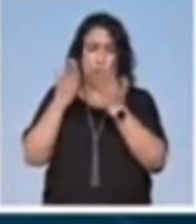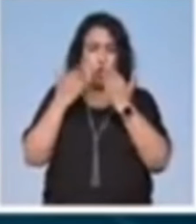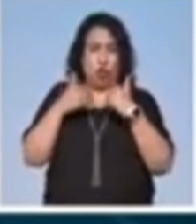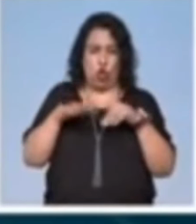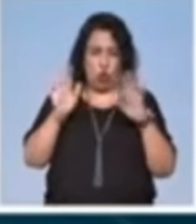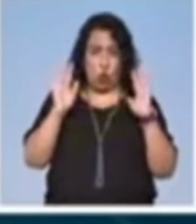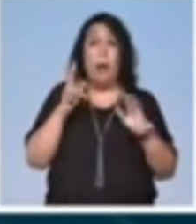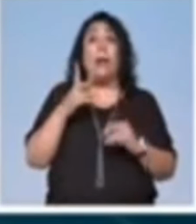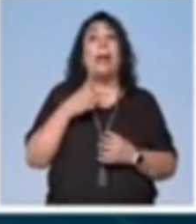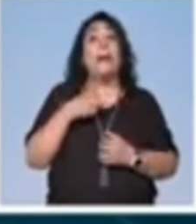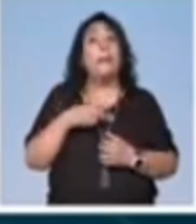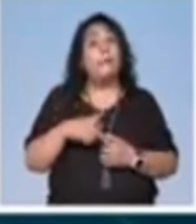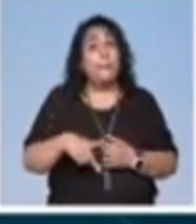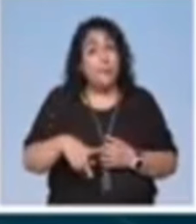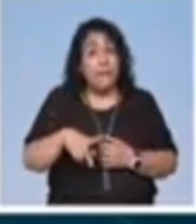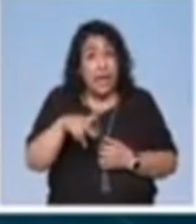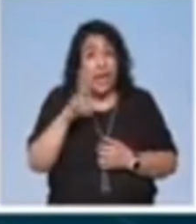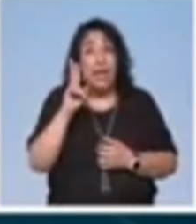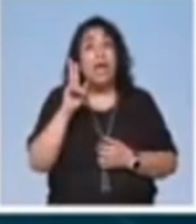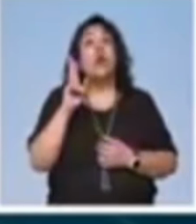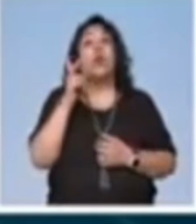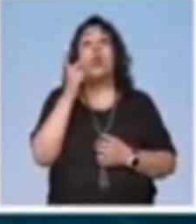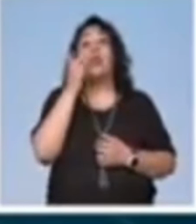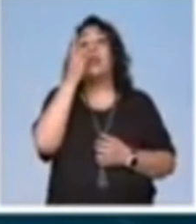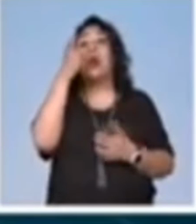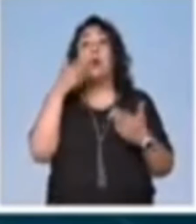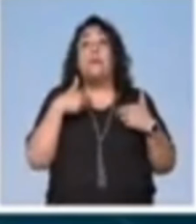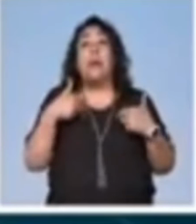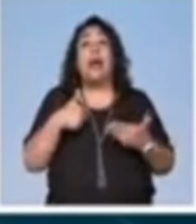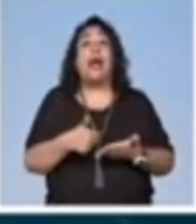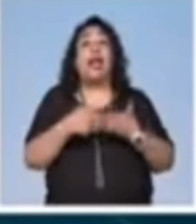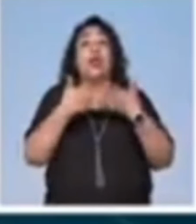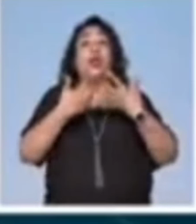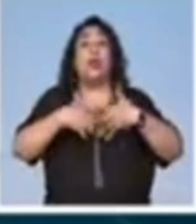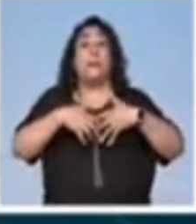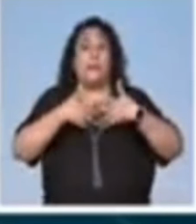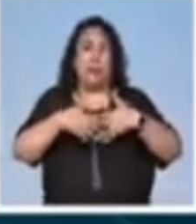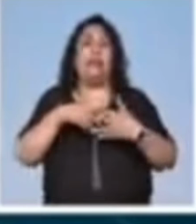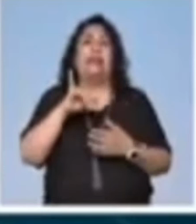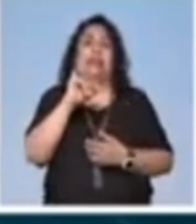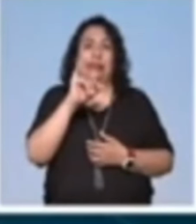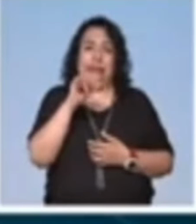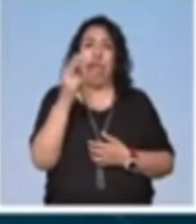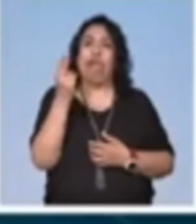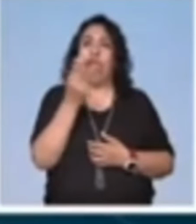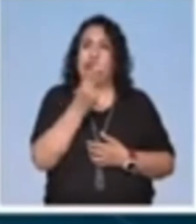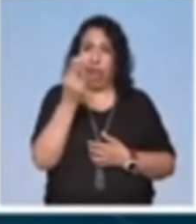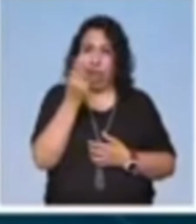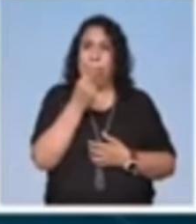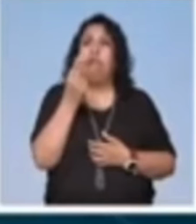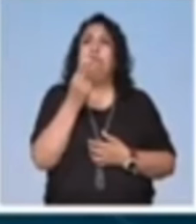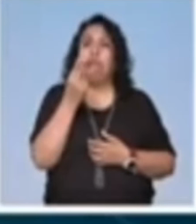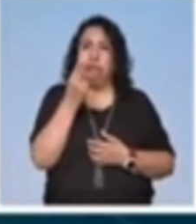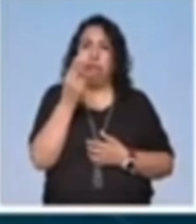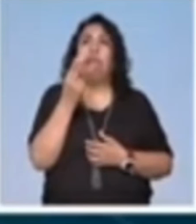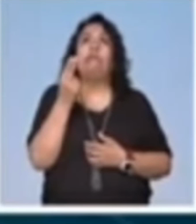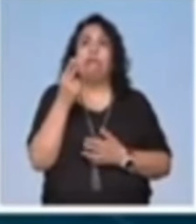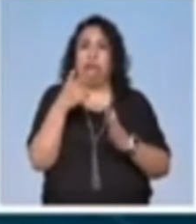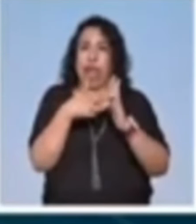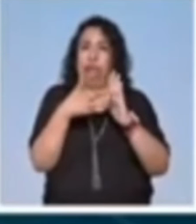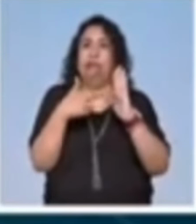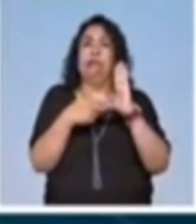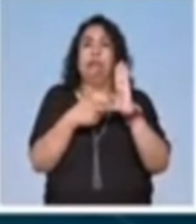Sin embargo, lo que crea un humano con la ayuda de la máquina, ahí sí tenemos que darnos una regla.